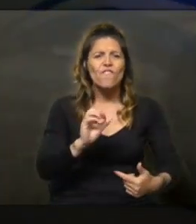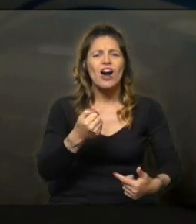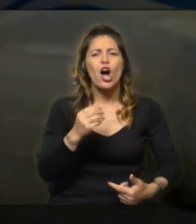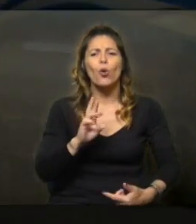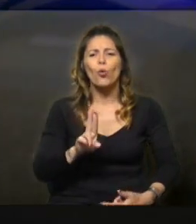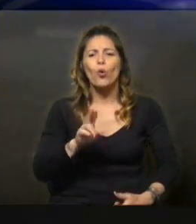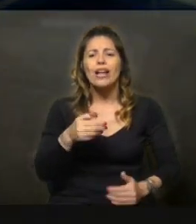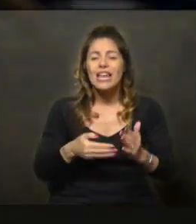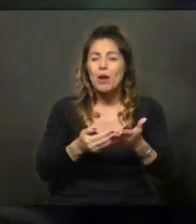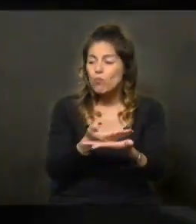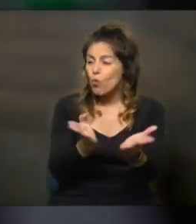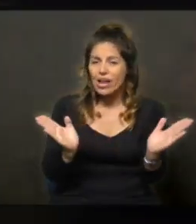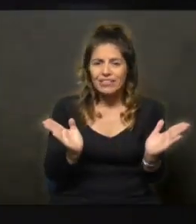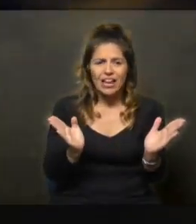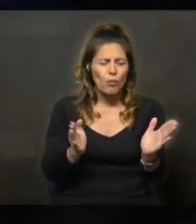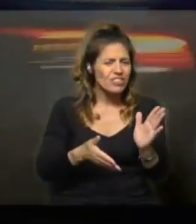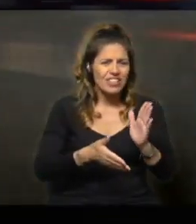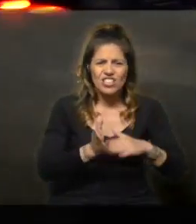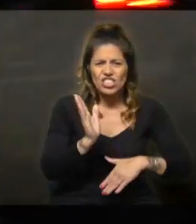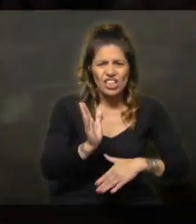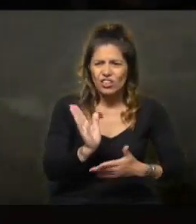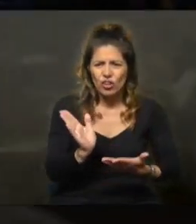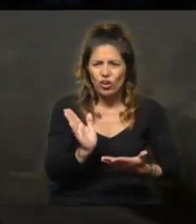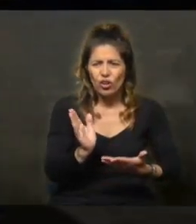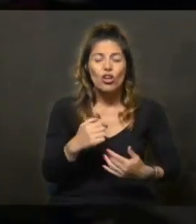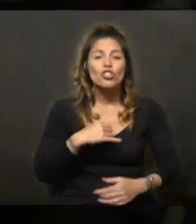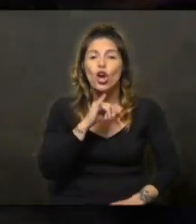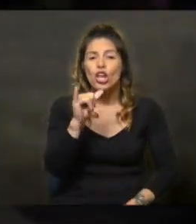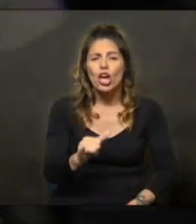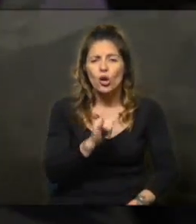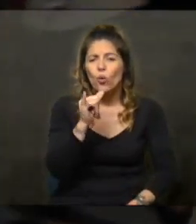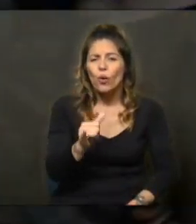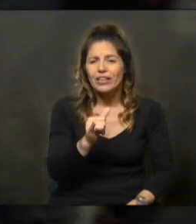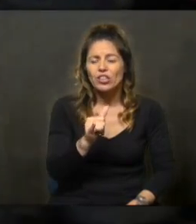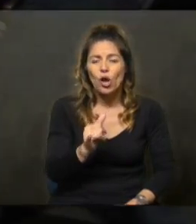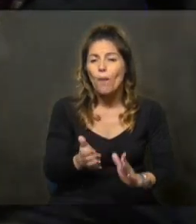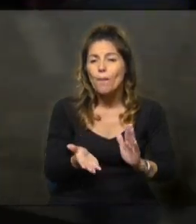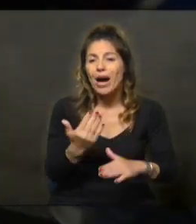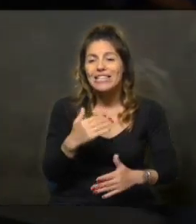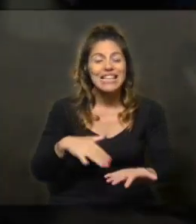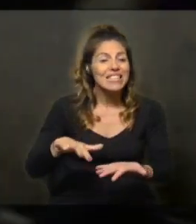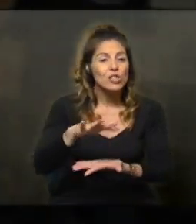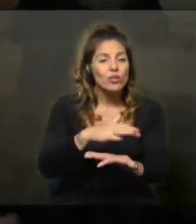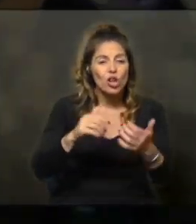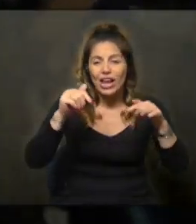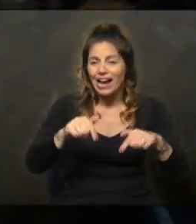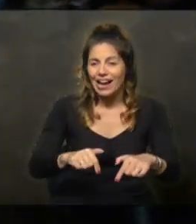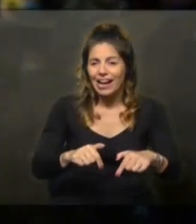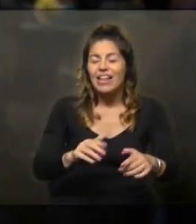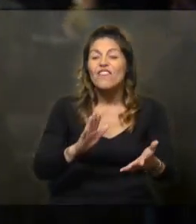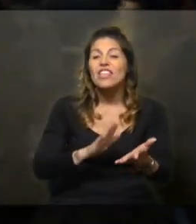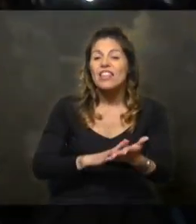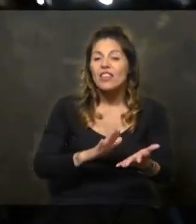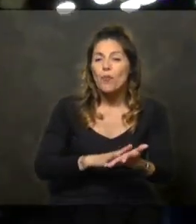ver como la columna se va a retirando mientras yo les cuento un poquito más lo que está pasando aquí evidentemente